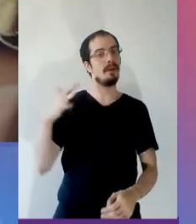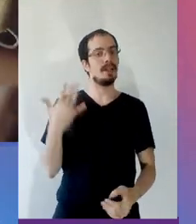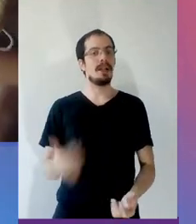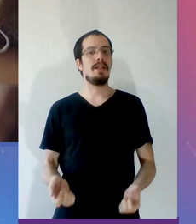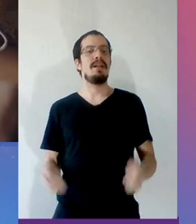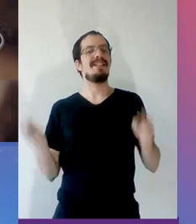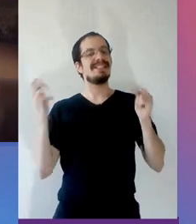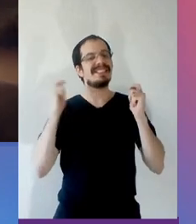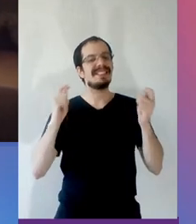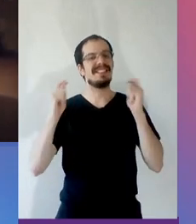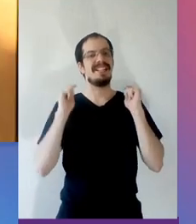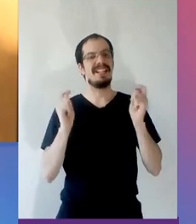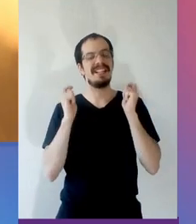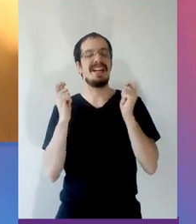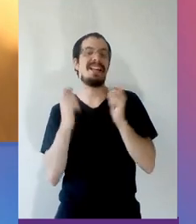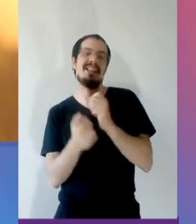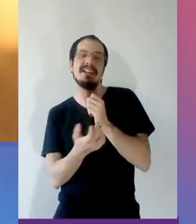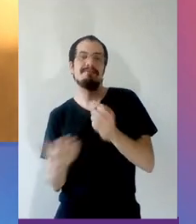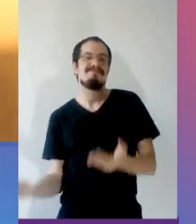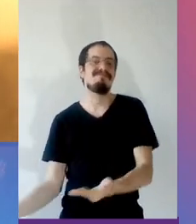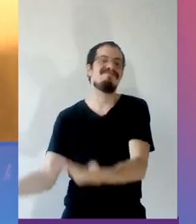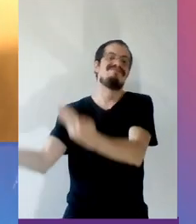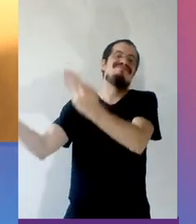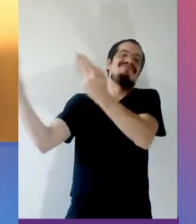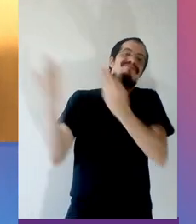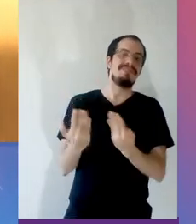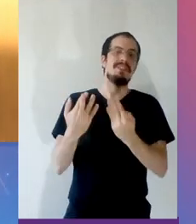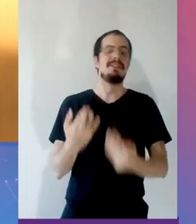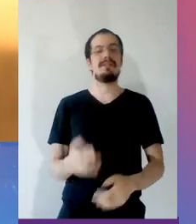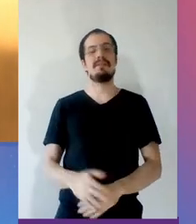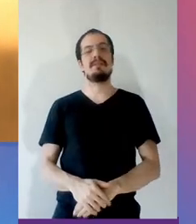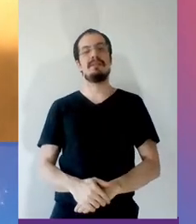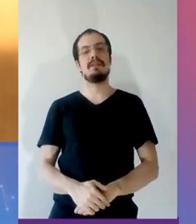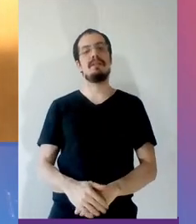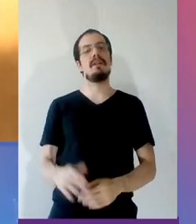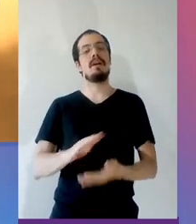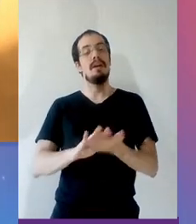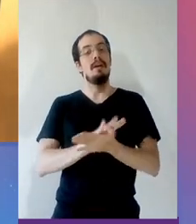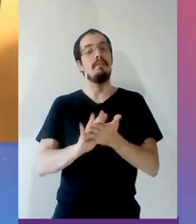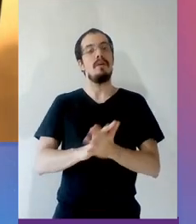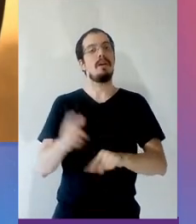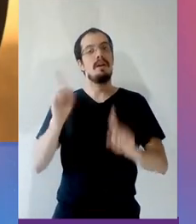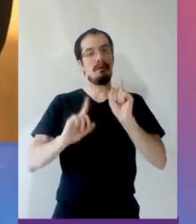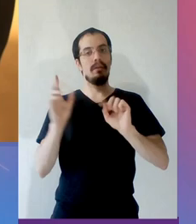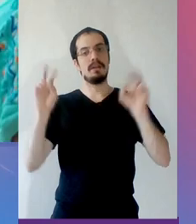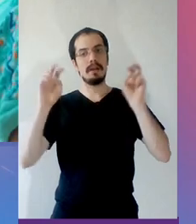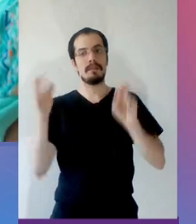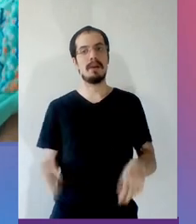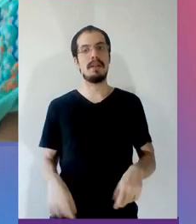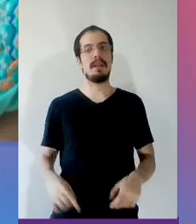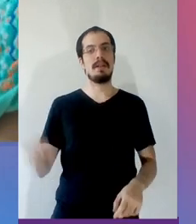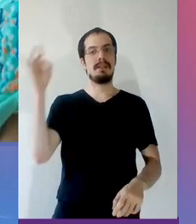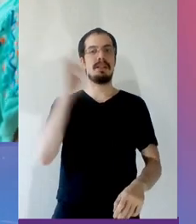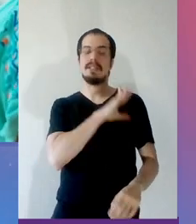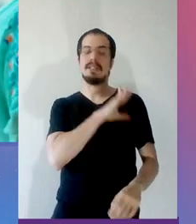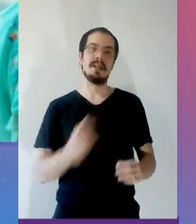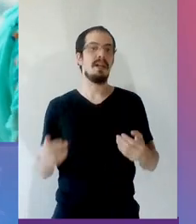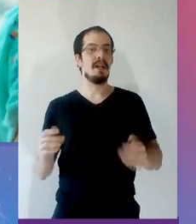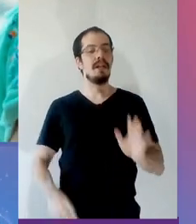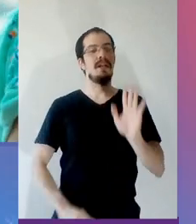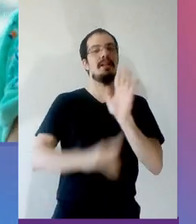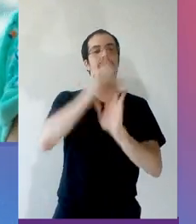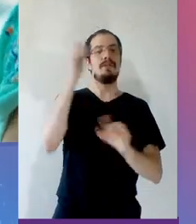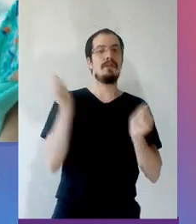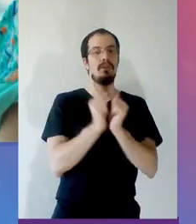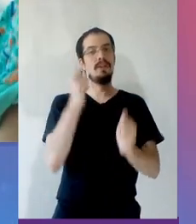una de las cosas fundamentales, y la doctora también mencionó el tema del Chile Crece. O sea, por suerte estaba el